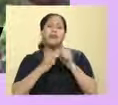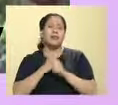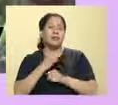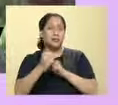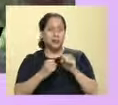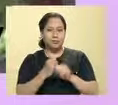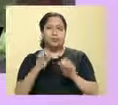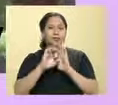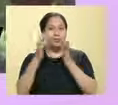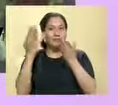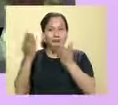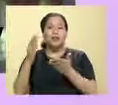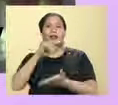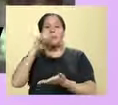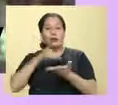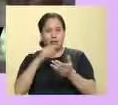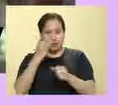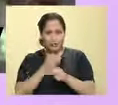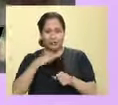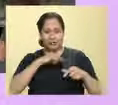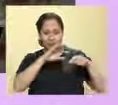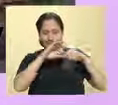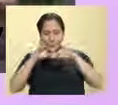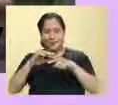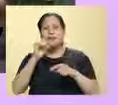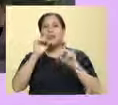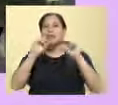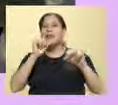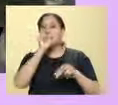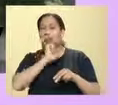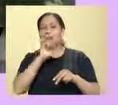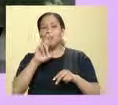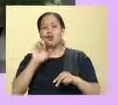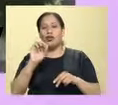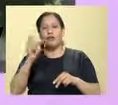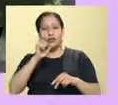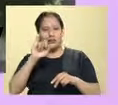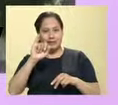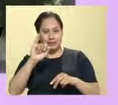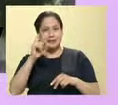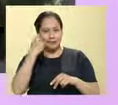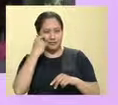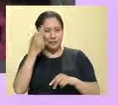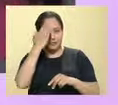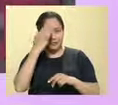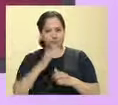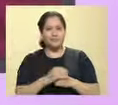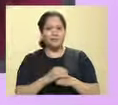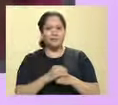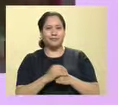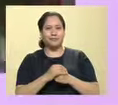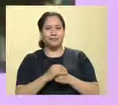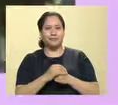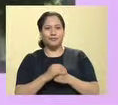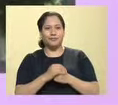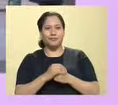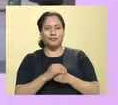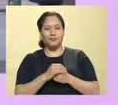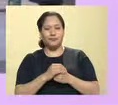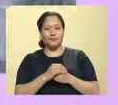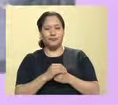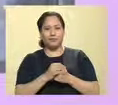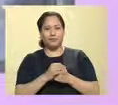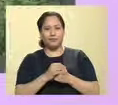como es el lugar a donde los voy a llevar hoy, que es la Nevería Roxy. Vengan conmigo para que lo conozcan.